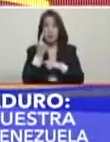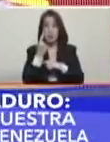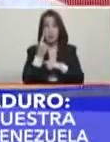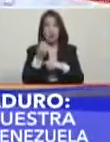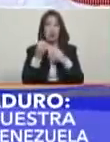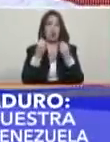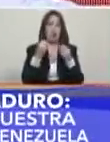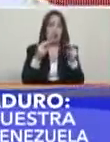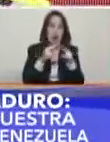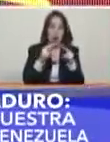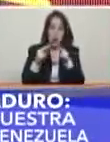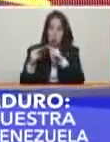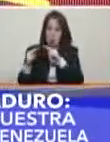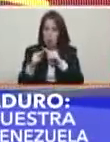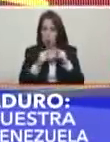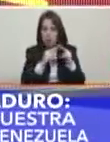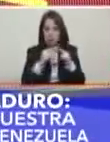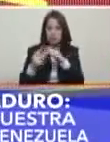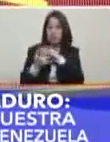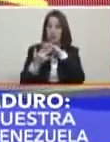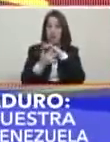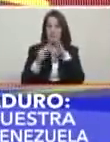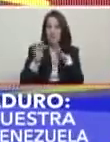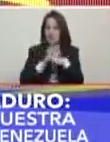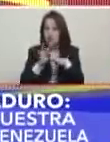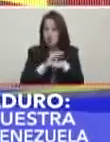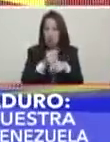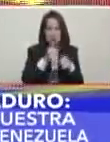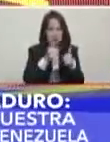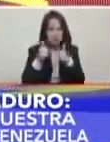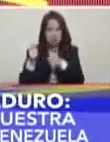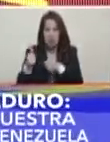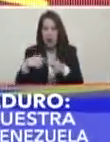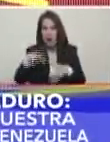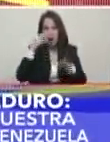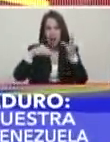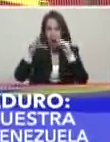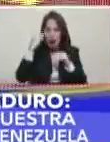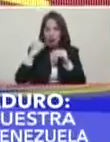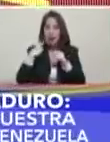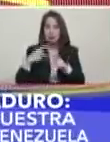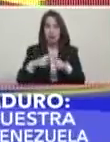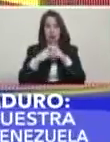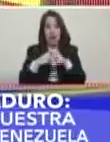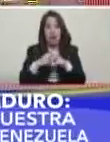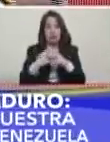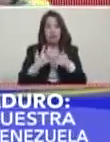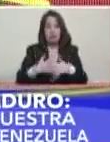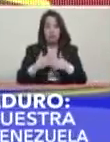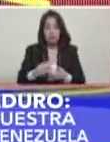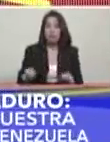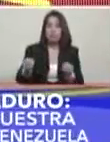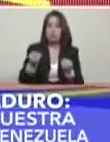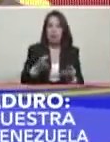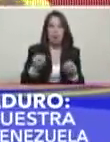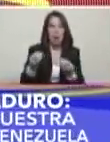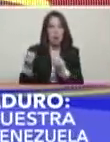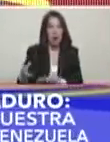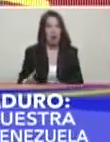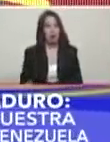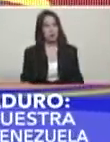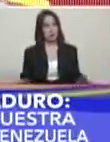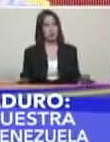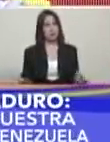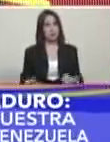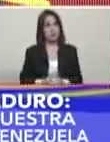conocer la tecnología de funcionamiento y garantizar todas las partes, repuesto, el funcionamiento de todo